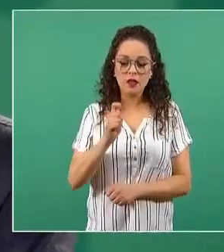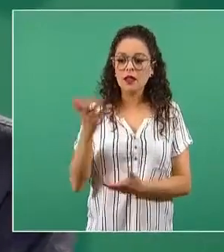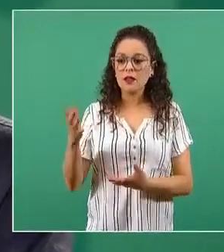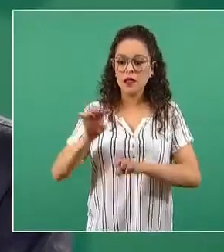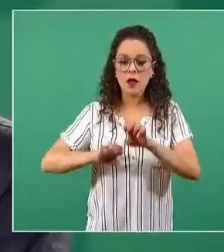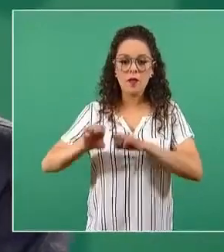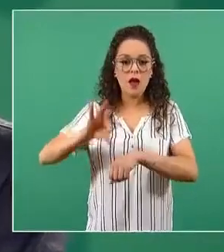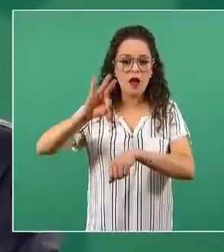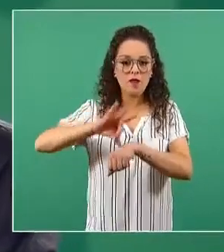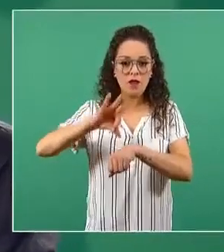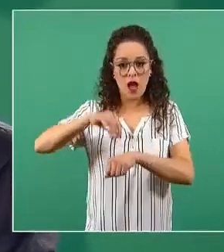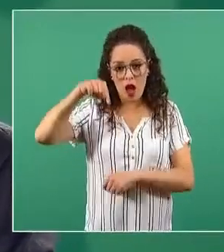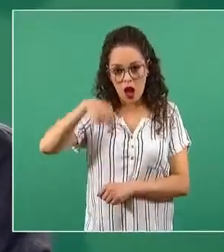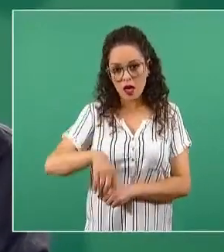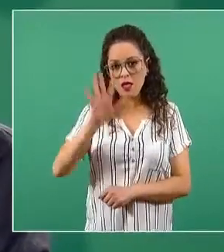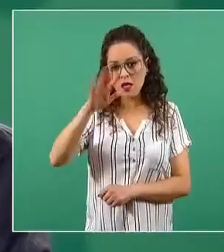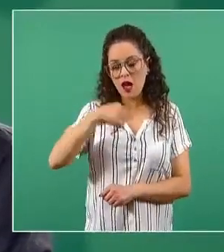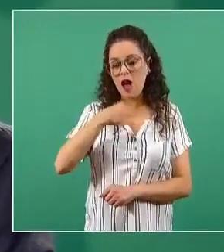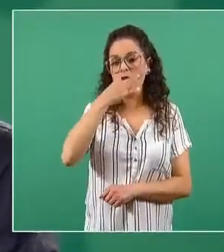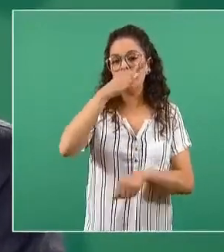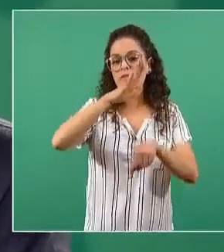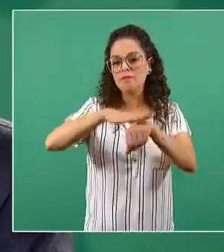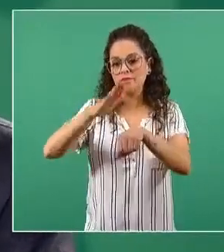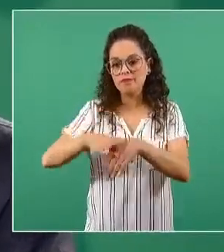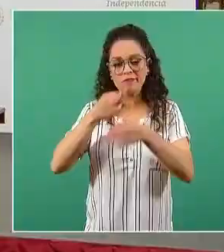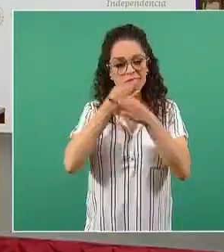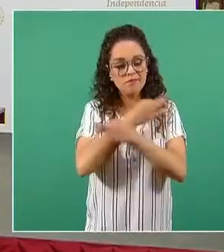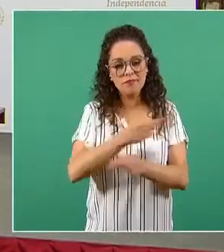que hemos denunciado aquí muchas veces.